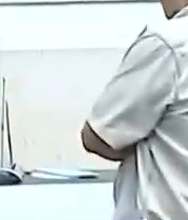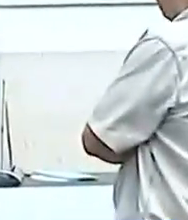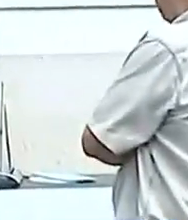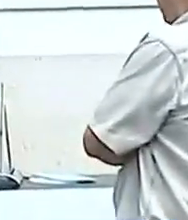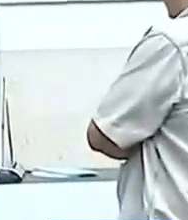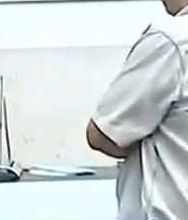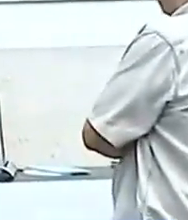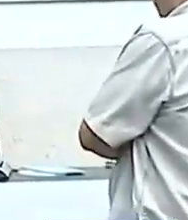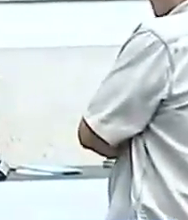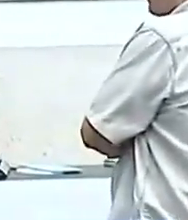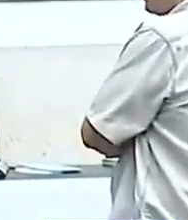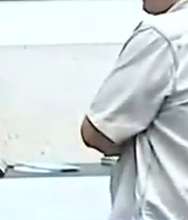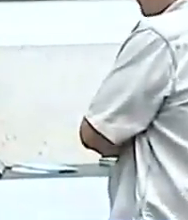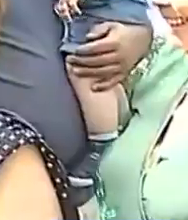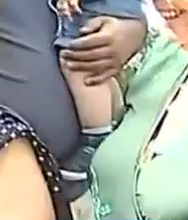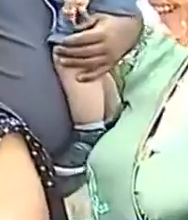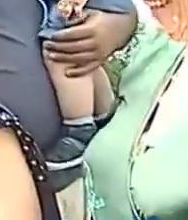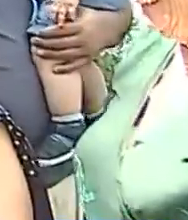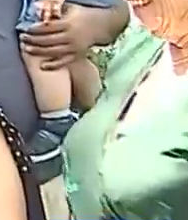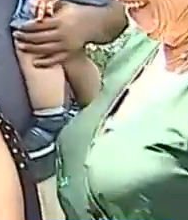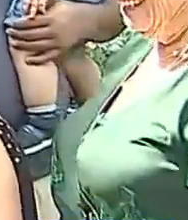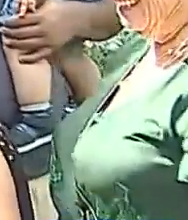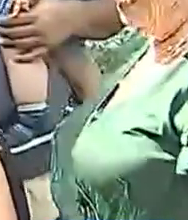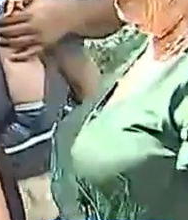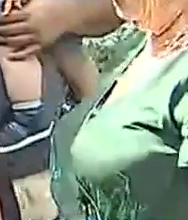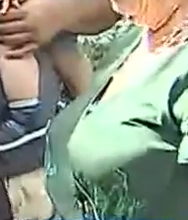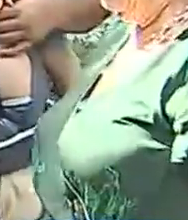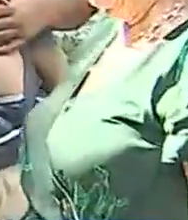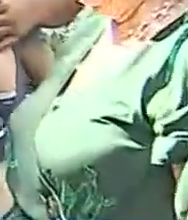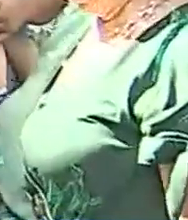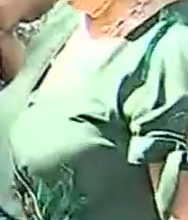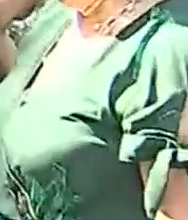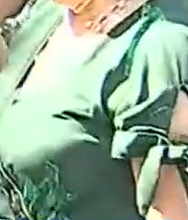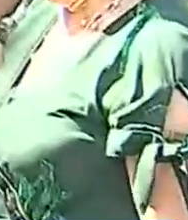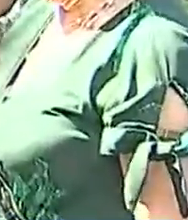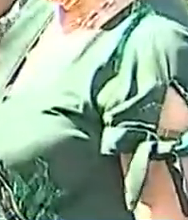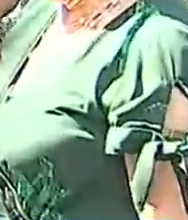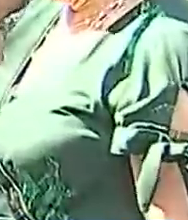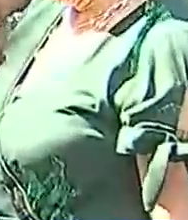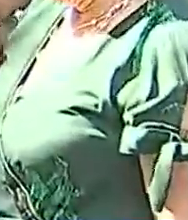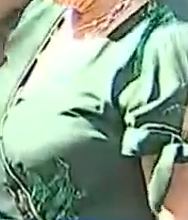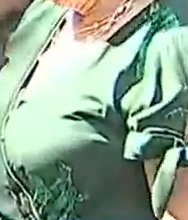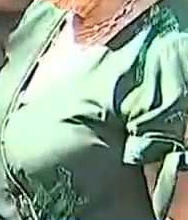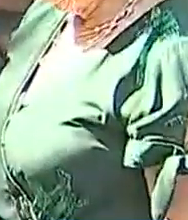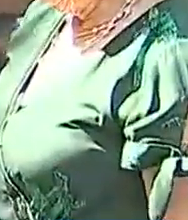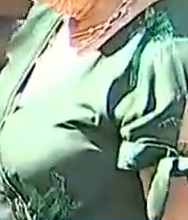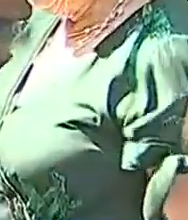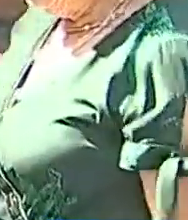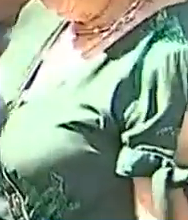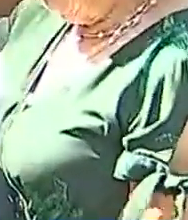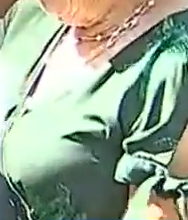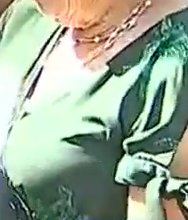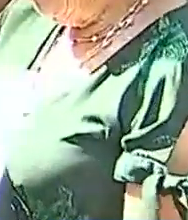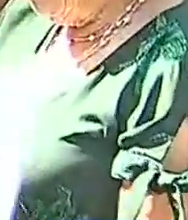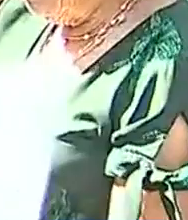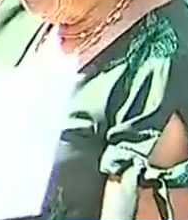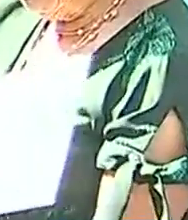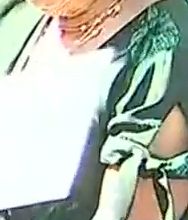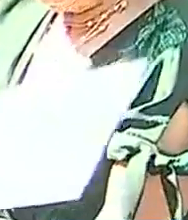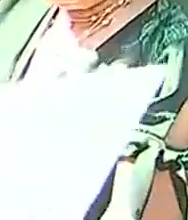guillotina laboral, también temas relacionados con declaraciones que ella hizo sobre el aborto. Chile cambió, yo también he cambiado, dijo la